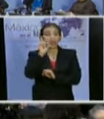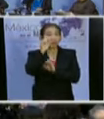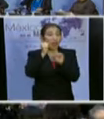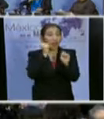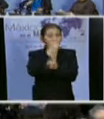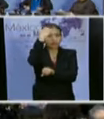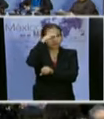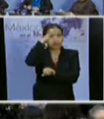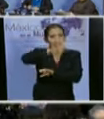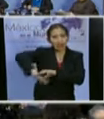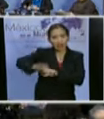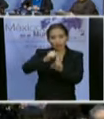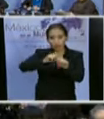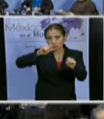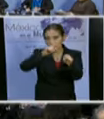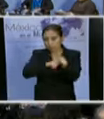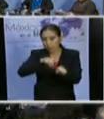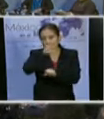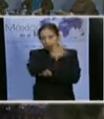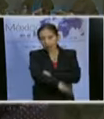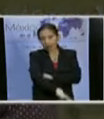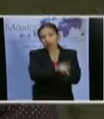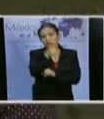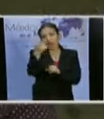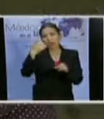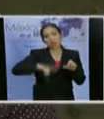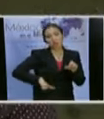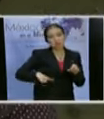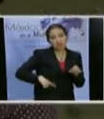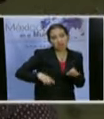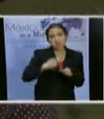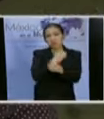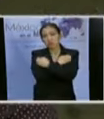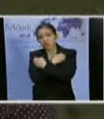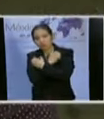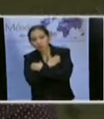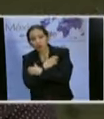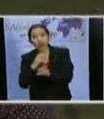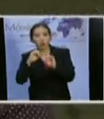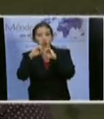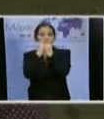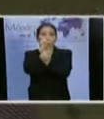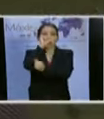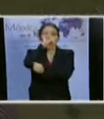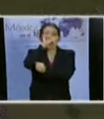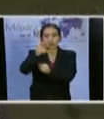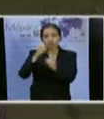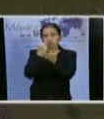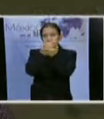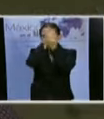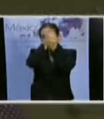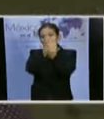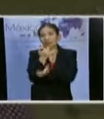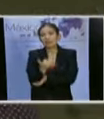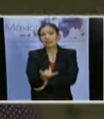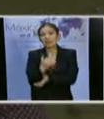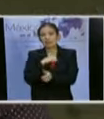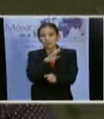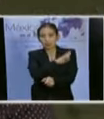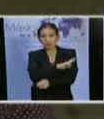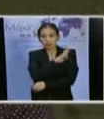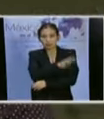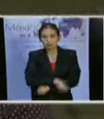en el área social, ya sea en dependencias de gobierno, educativas, organizaciones sociales y